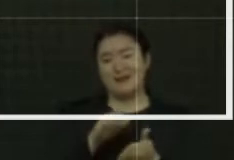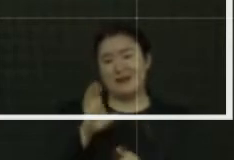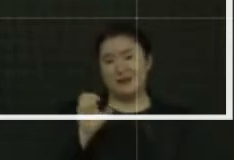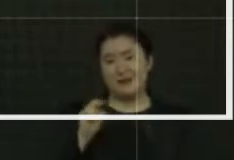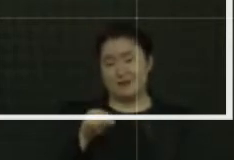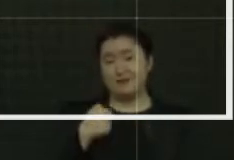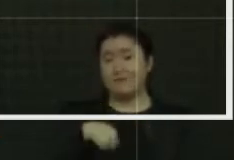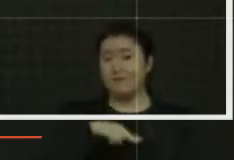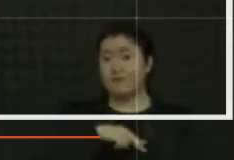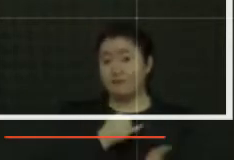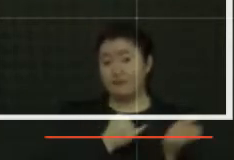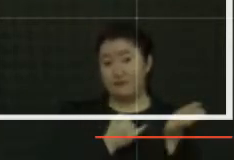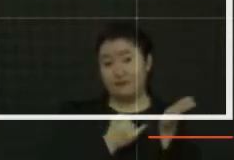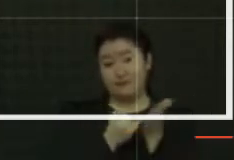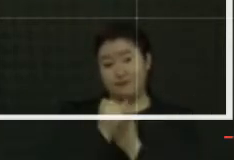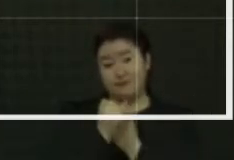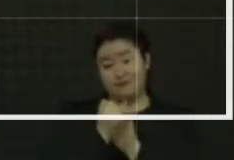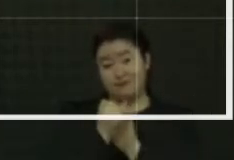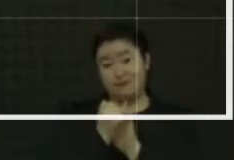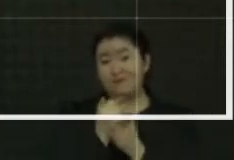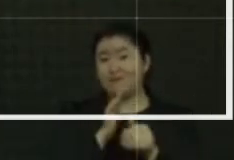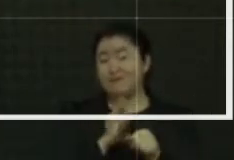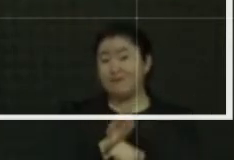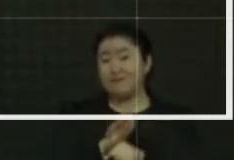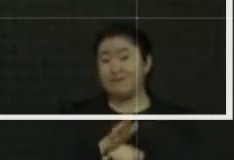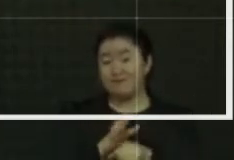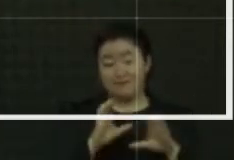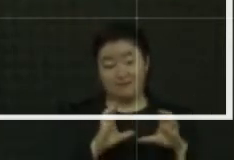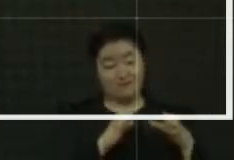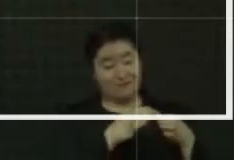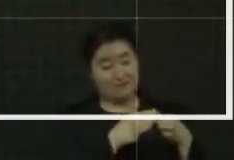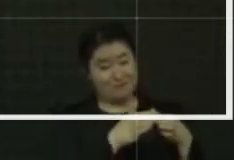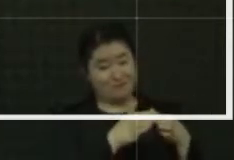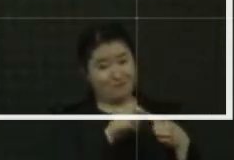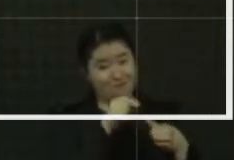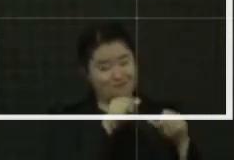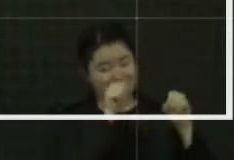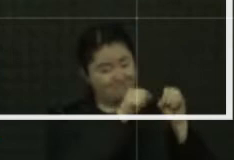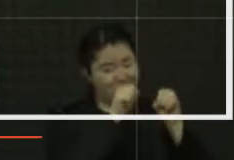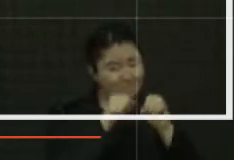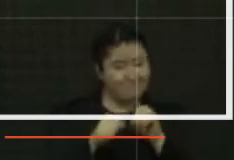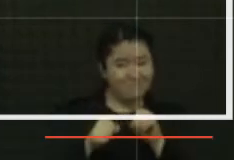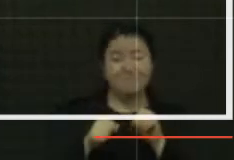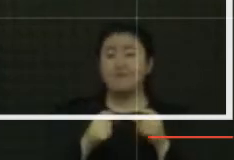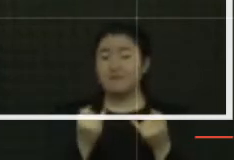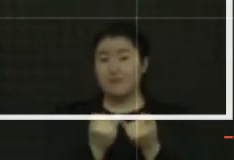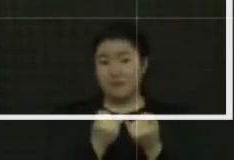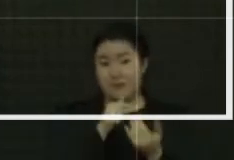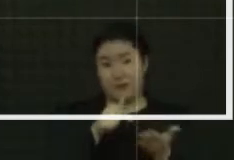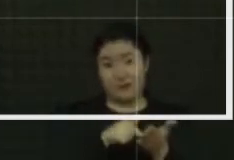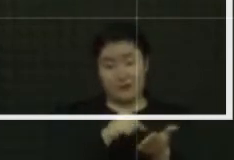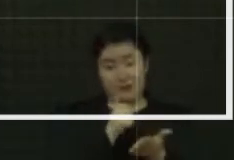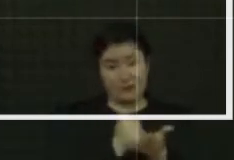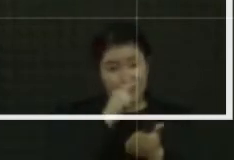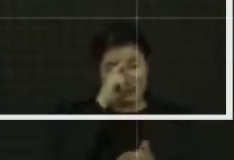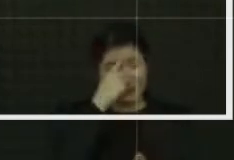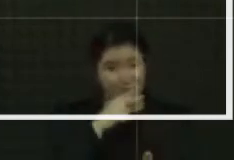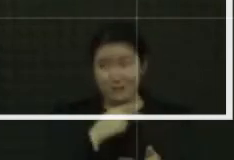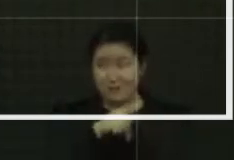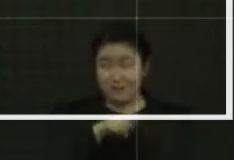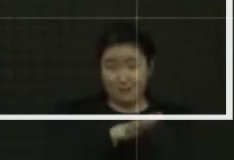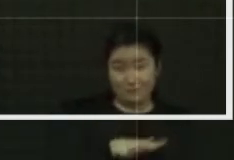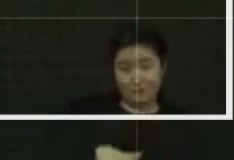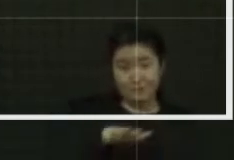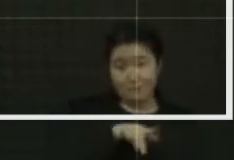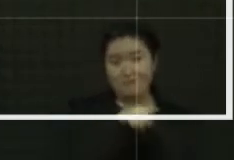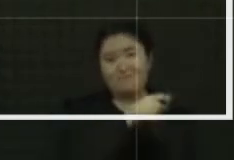hemos tomado la decisión de que mejor lo ponemos en manos del Comité de Monumentos y Obras Artísticas en Espacios Públicos de la Ciudad de México, que es finalmente quien